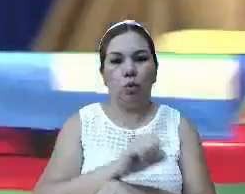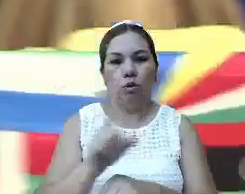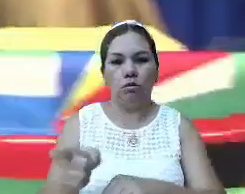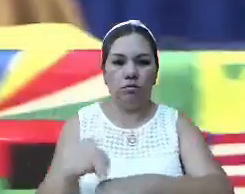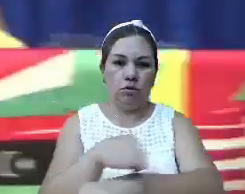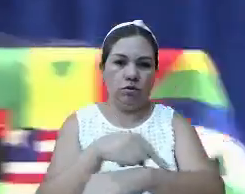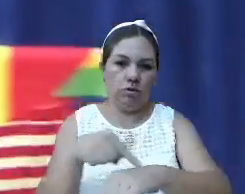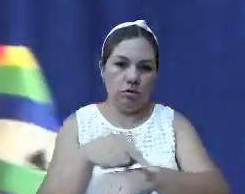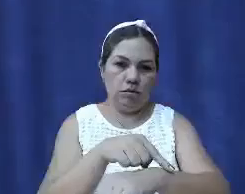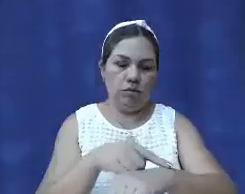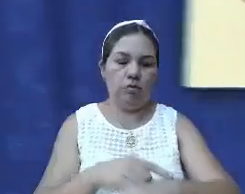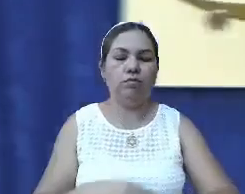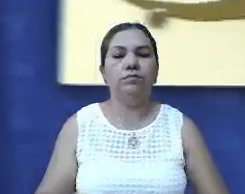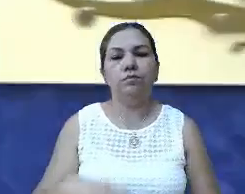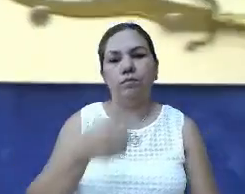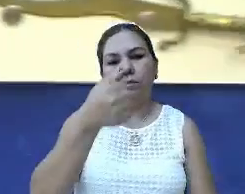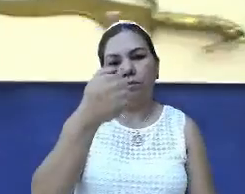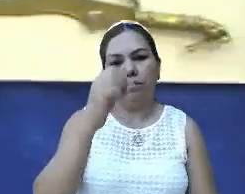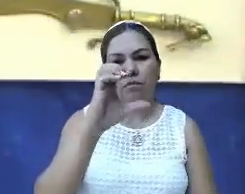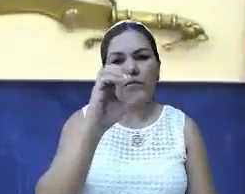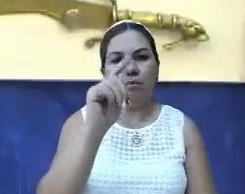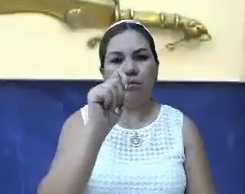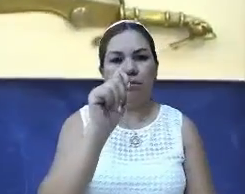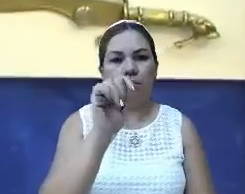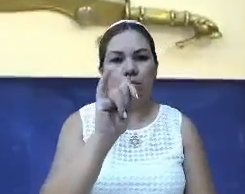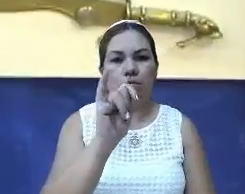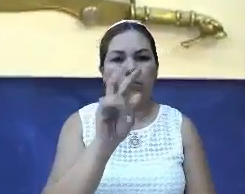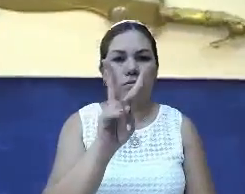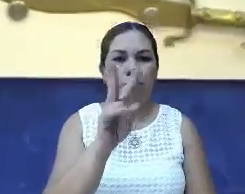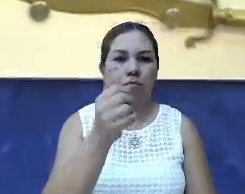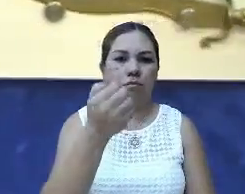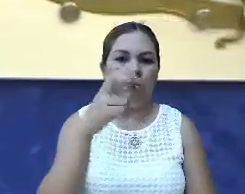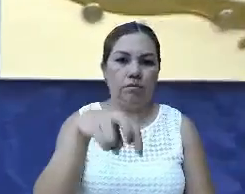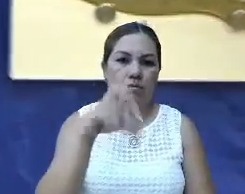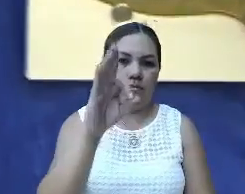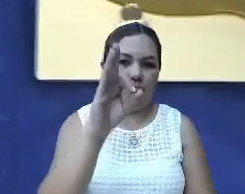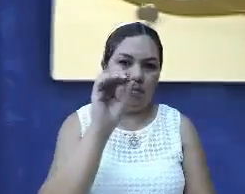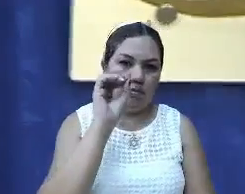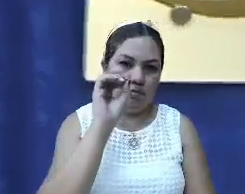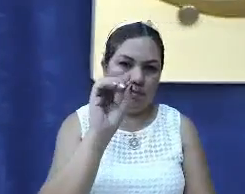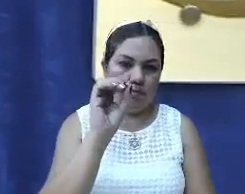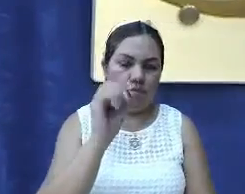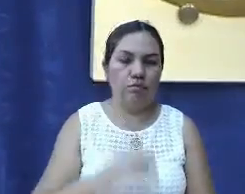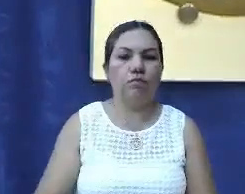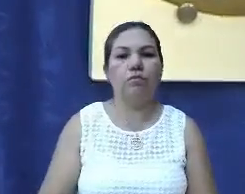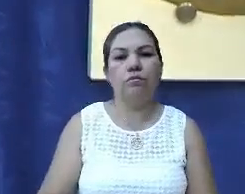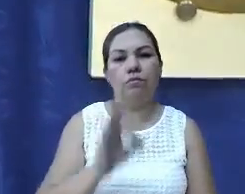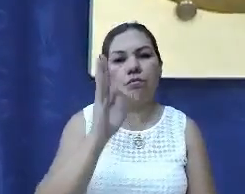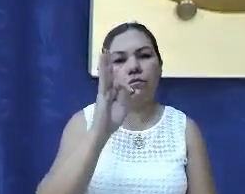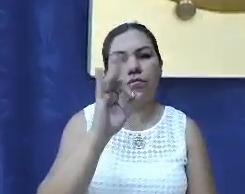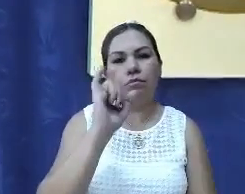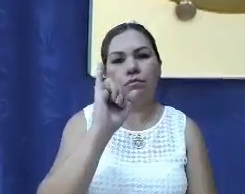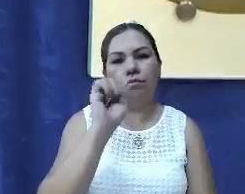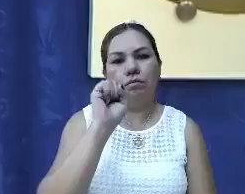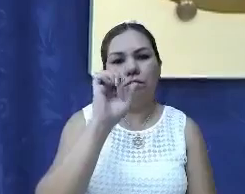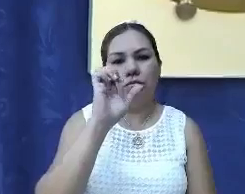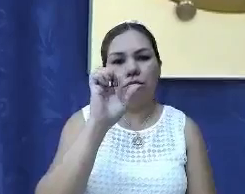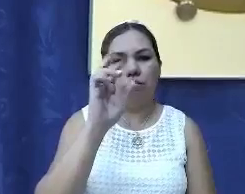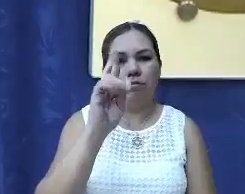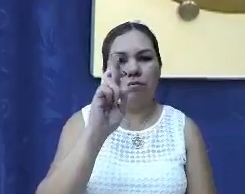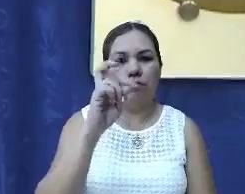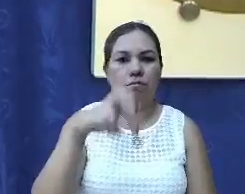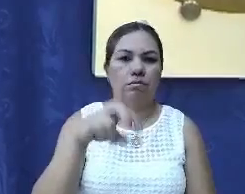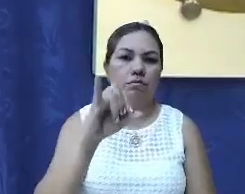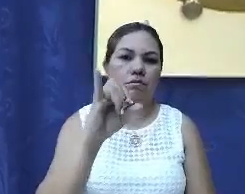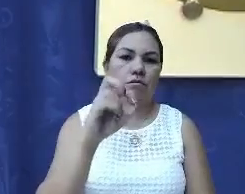espíritu del último tiempo. Porque para calafatear el arca tendrás que tener discernimiento de espíritu,